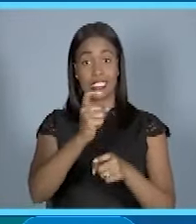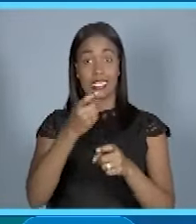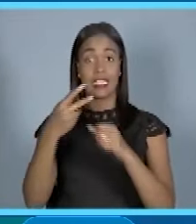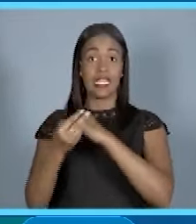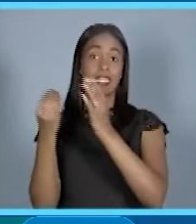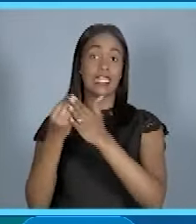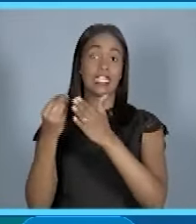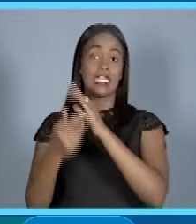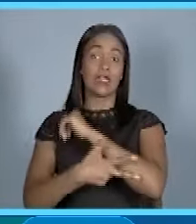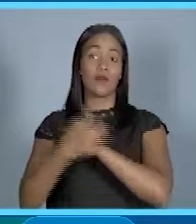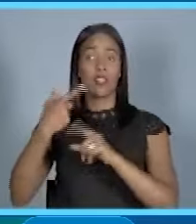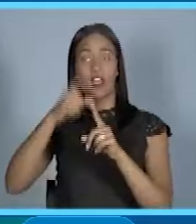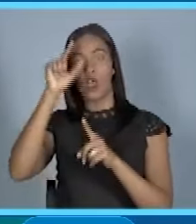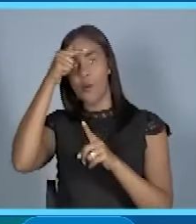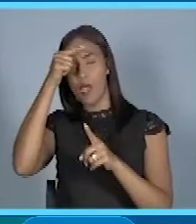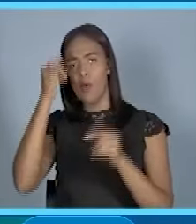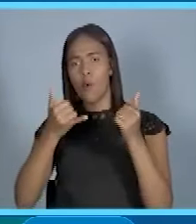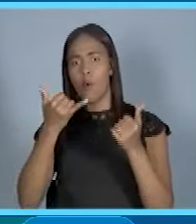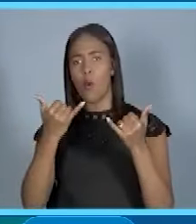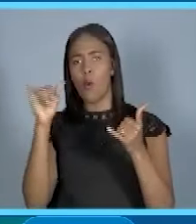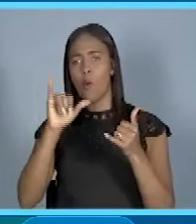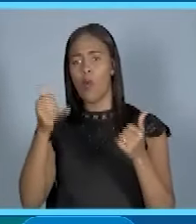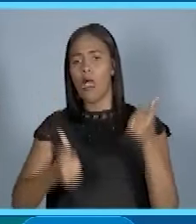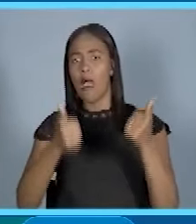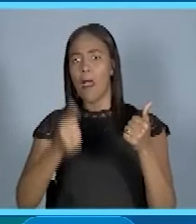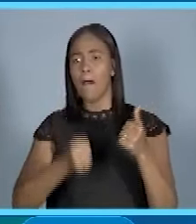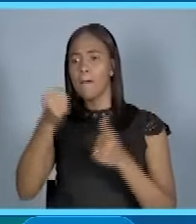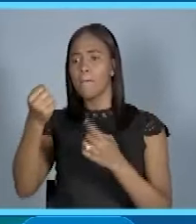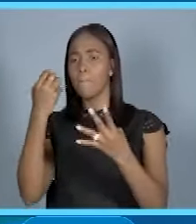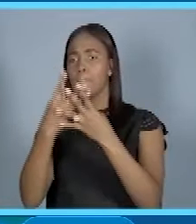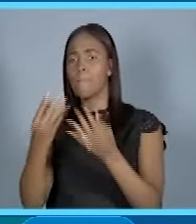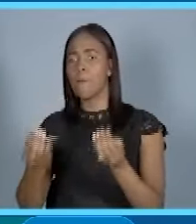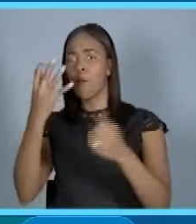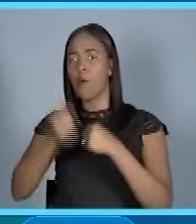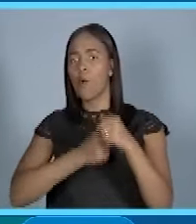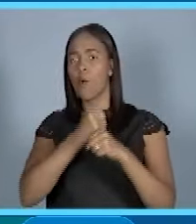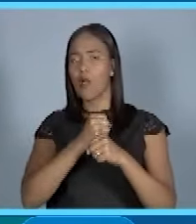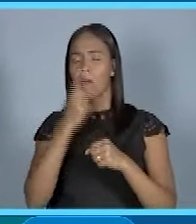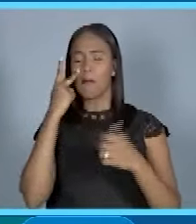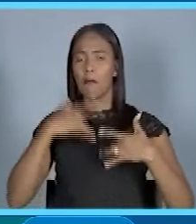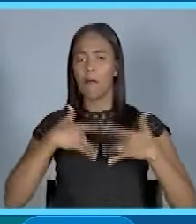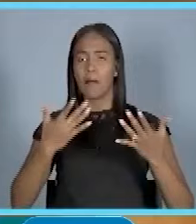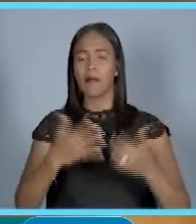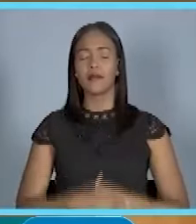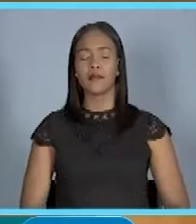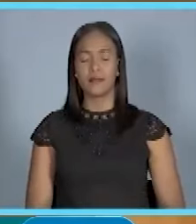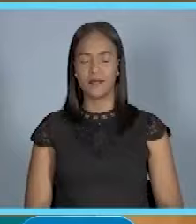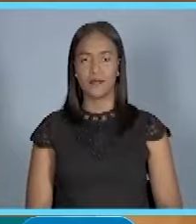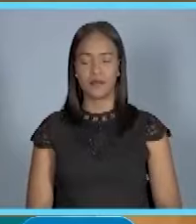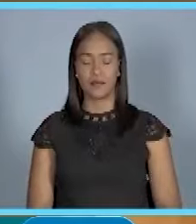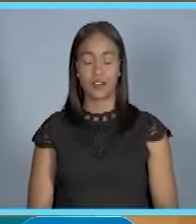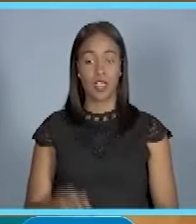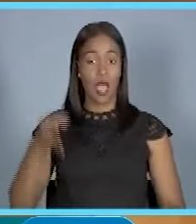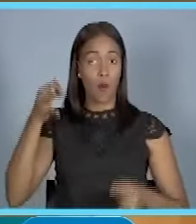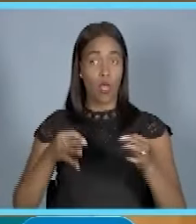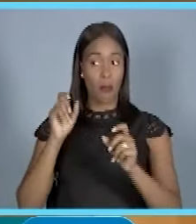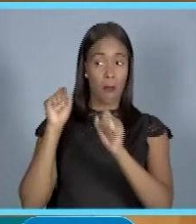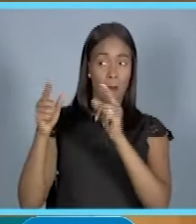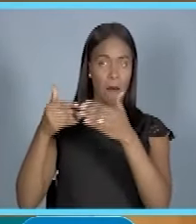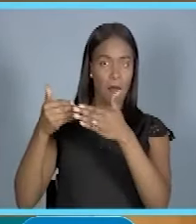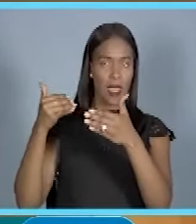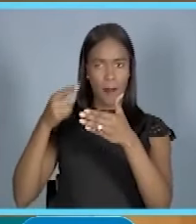Estado. Además, ¿cuál sería la pena para este tipo de delitos? Joanna Báez trabaja el tema. Veamos. Abogados consultados sobre